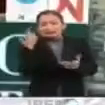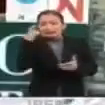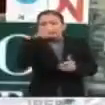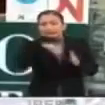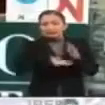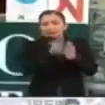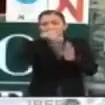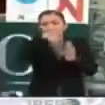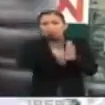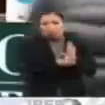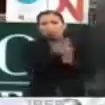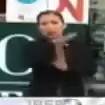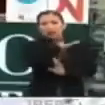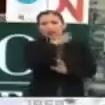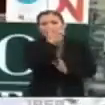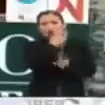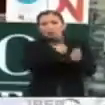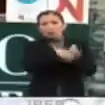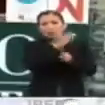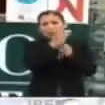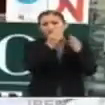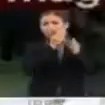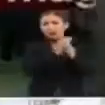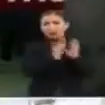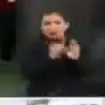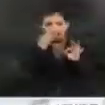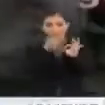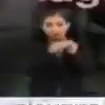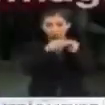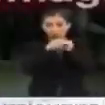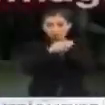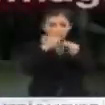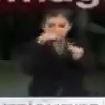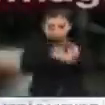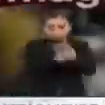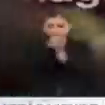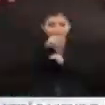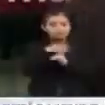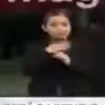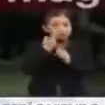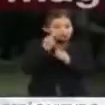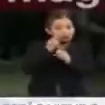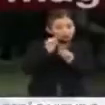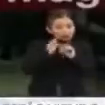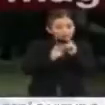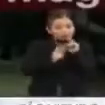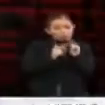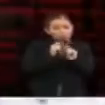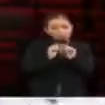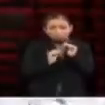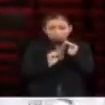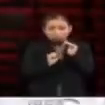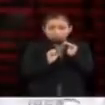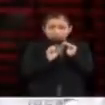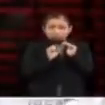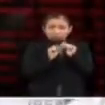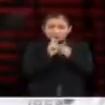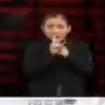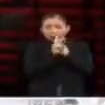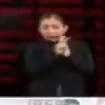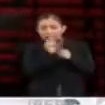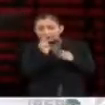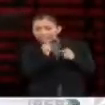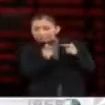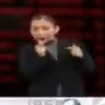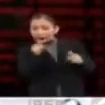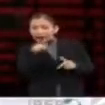inestabilidad en que está funcionando la economía mundial. Claro. Y la debilidad del crecimiento en los países que han